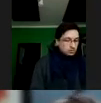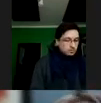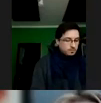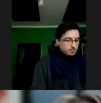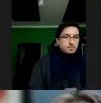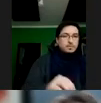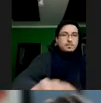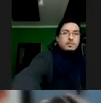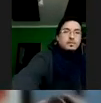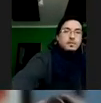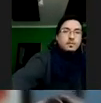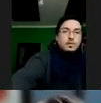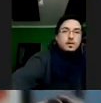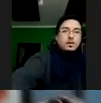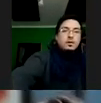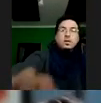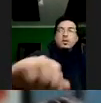era.